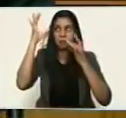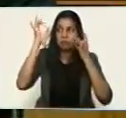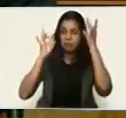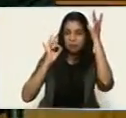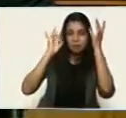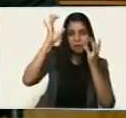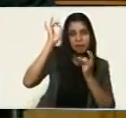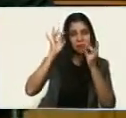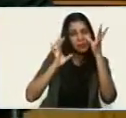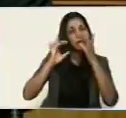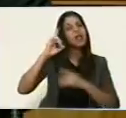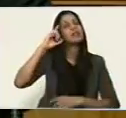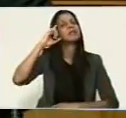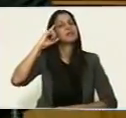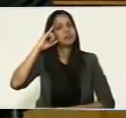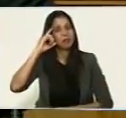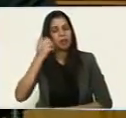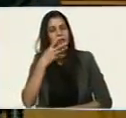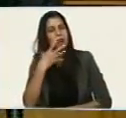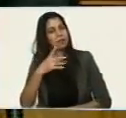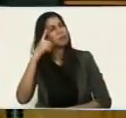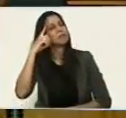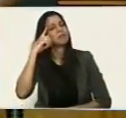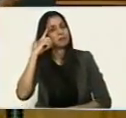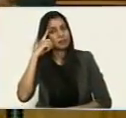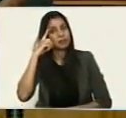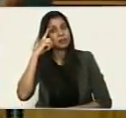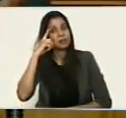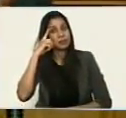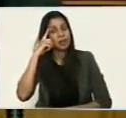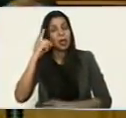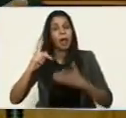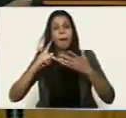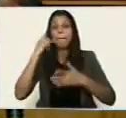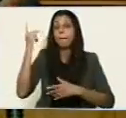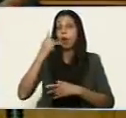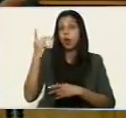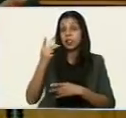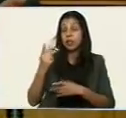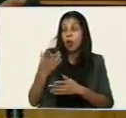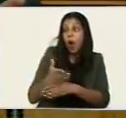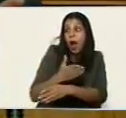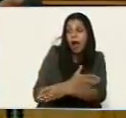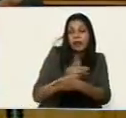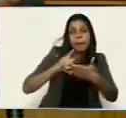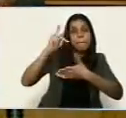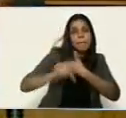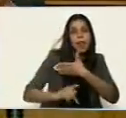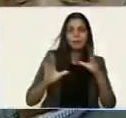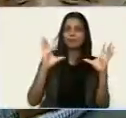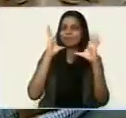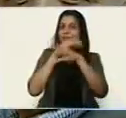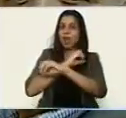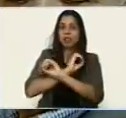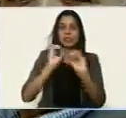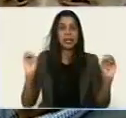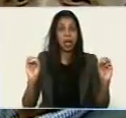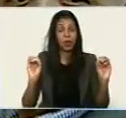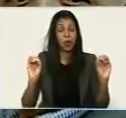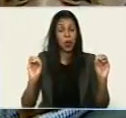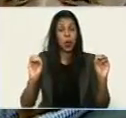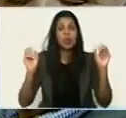Y es bueno resaltarlo, no había definición política antes del golpe de Estado. Fue el golpe de